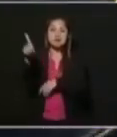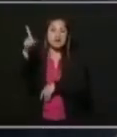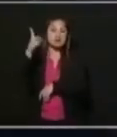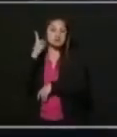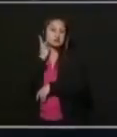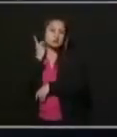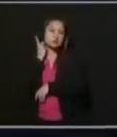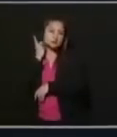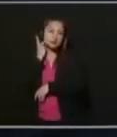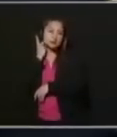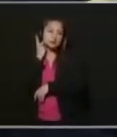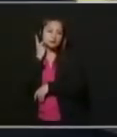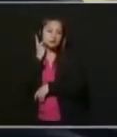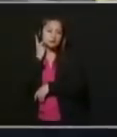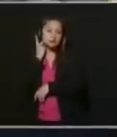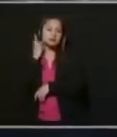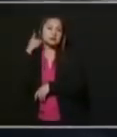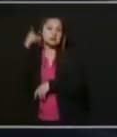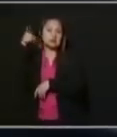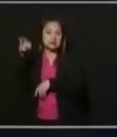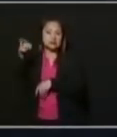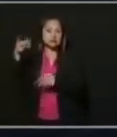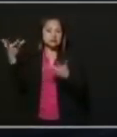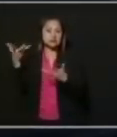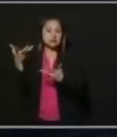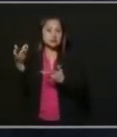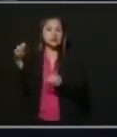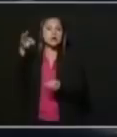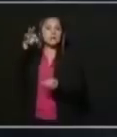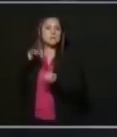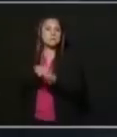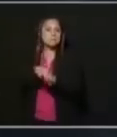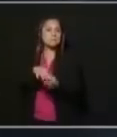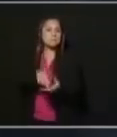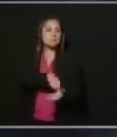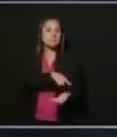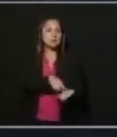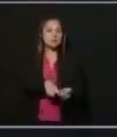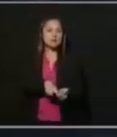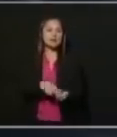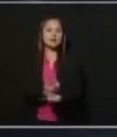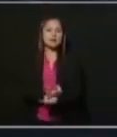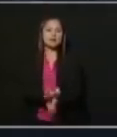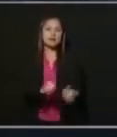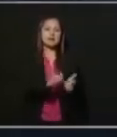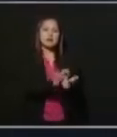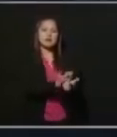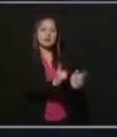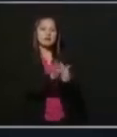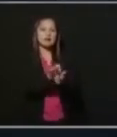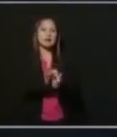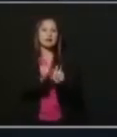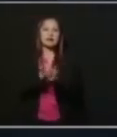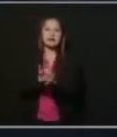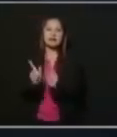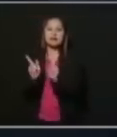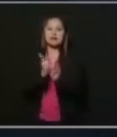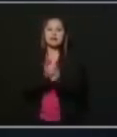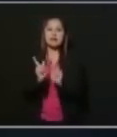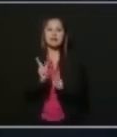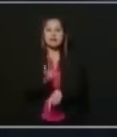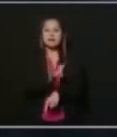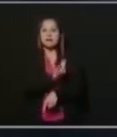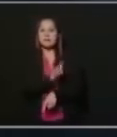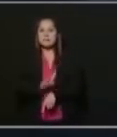para que así los diputados votaran todo lo que les ordenaban desde el Ejecutivo.